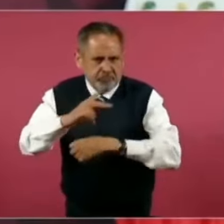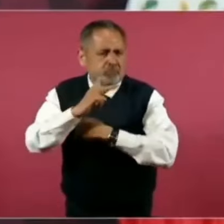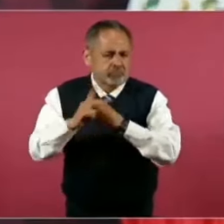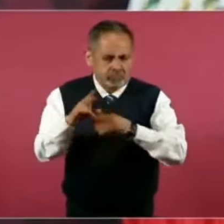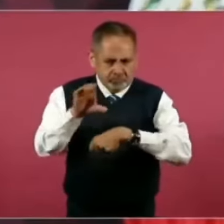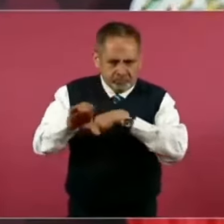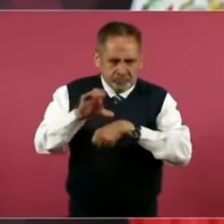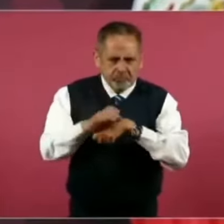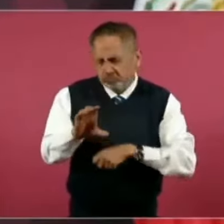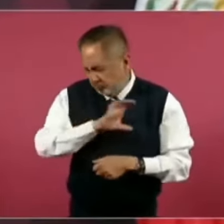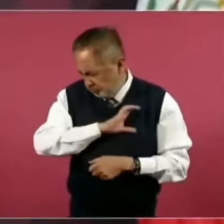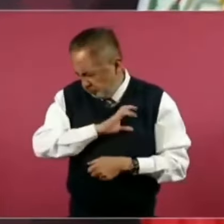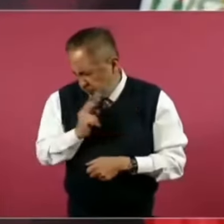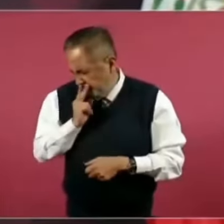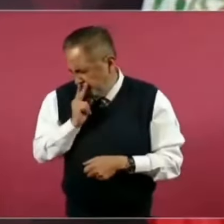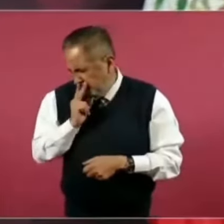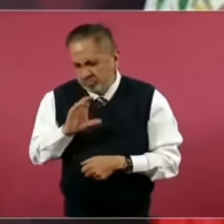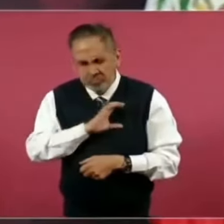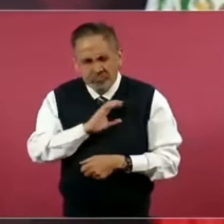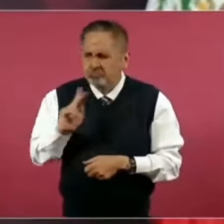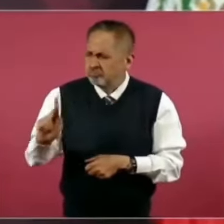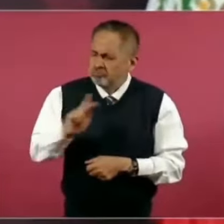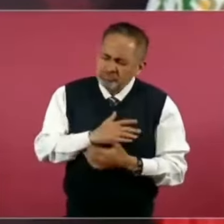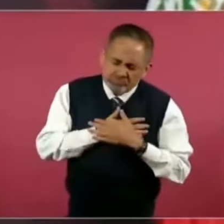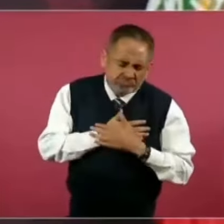que los queremos tanto y nos queremos tanto.